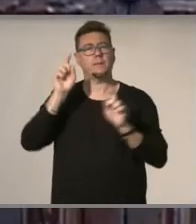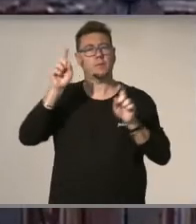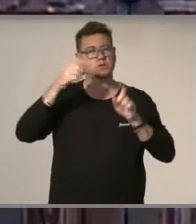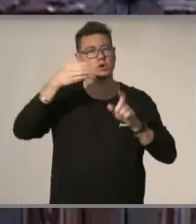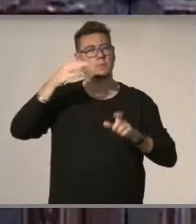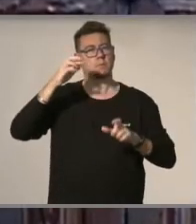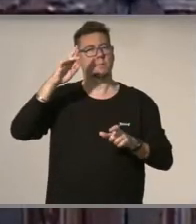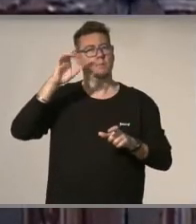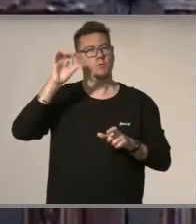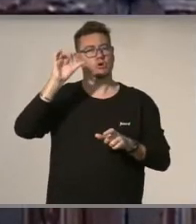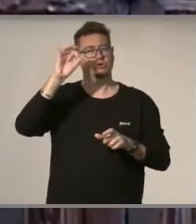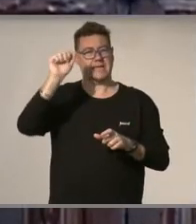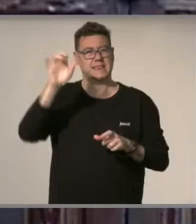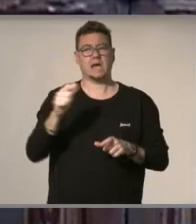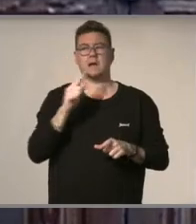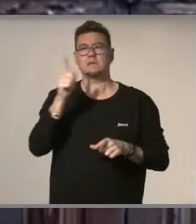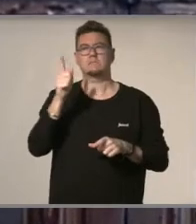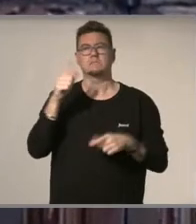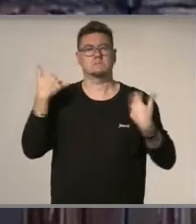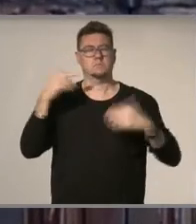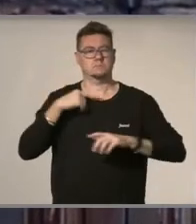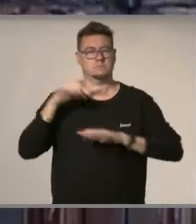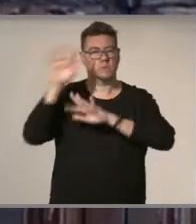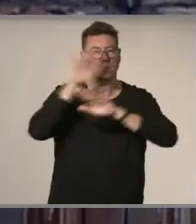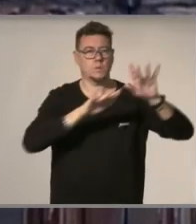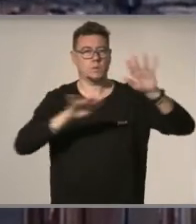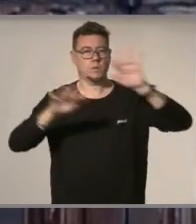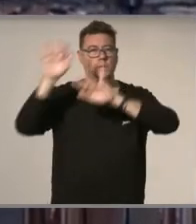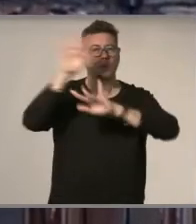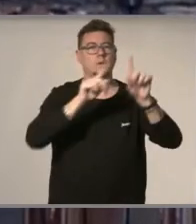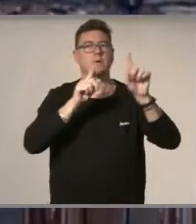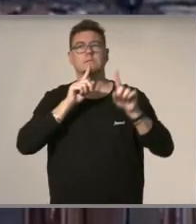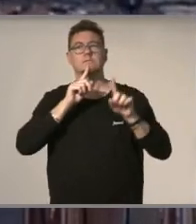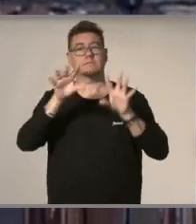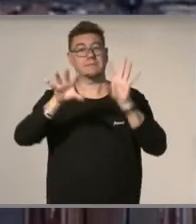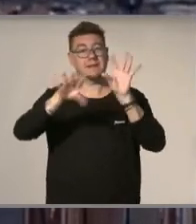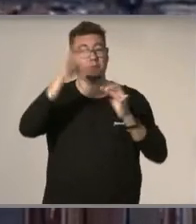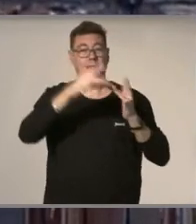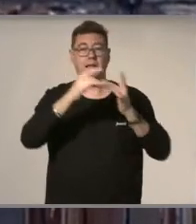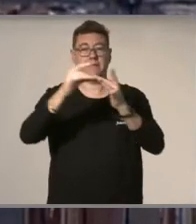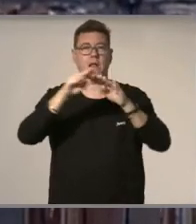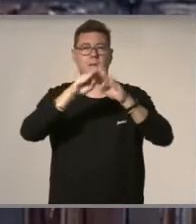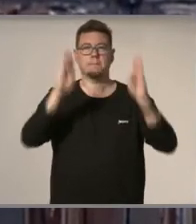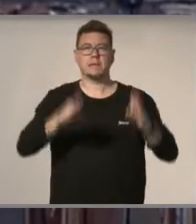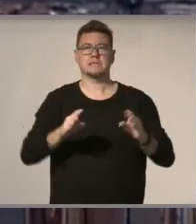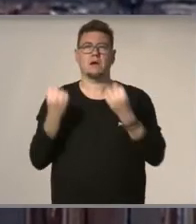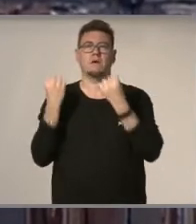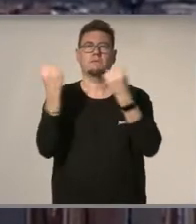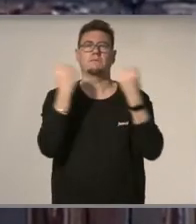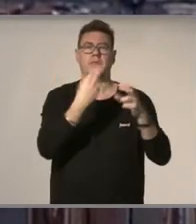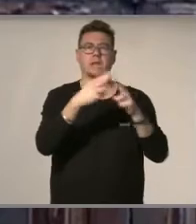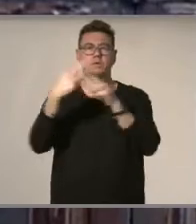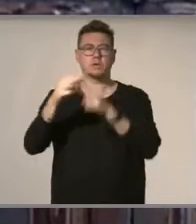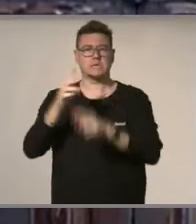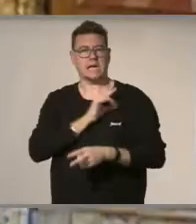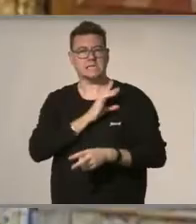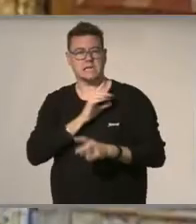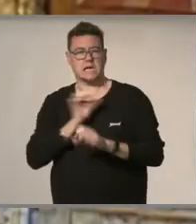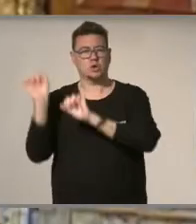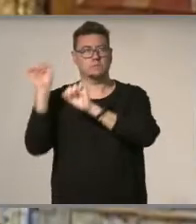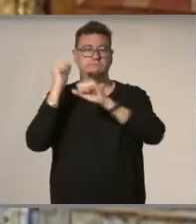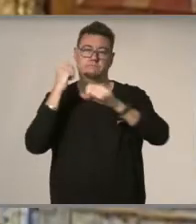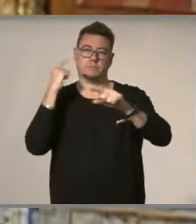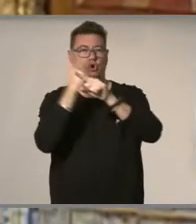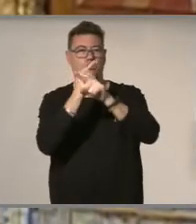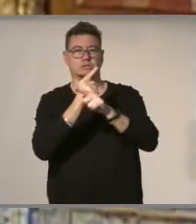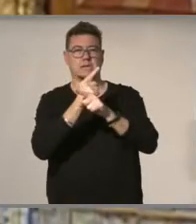dio testimonio de su capacidad de persuasión al ser elegido para liderar la mesa de fuerzas políticas y sindicales de oposición al franquismo